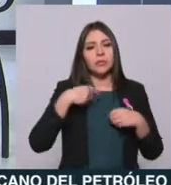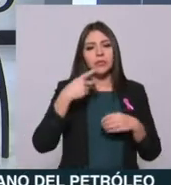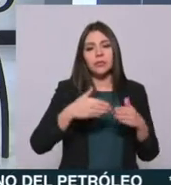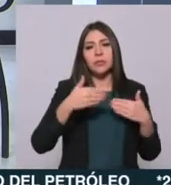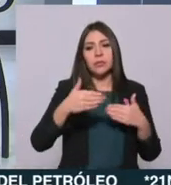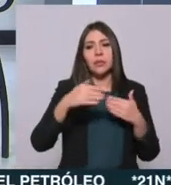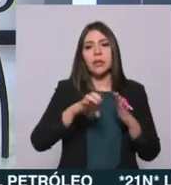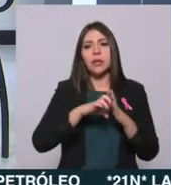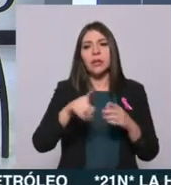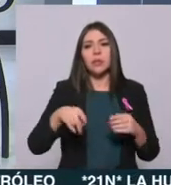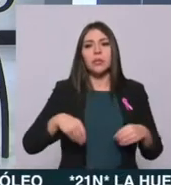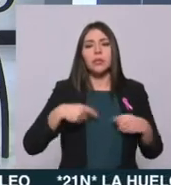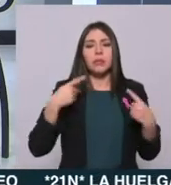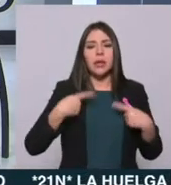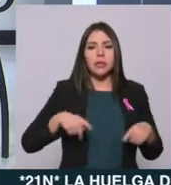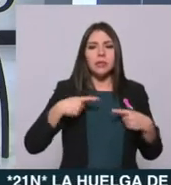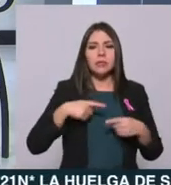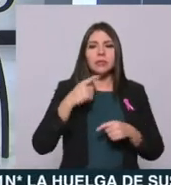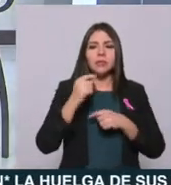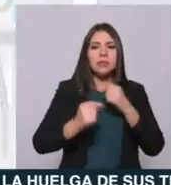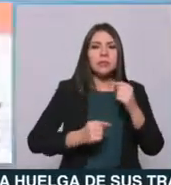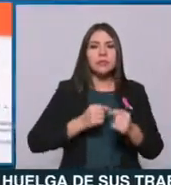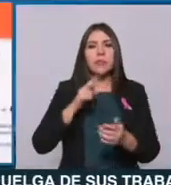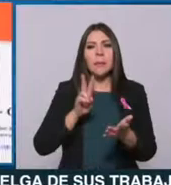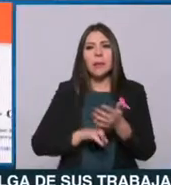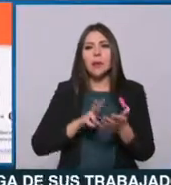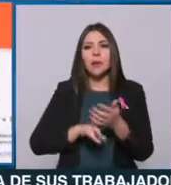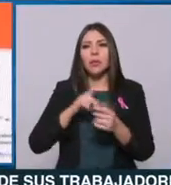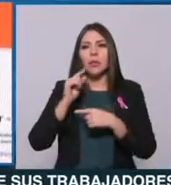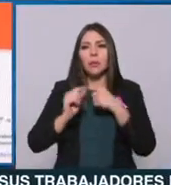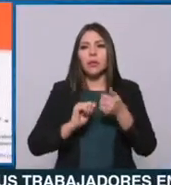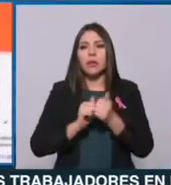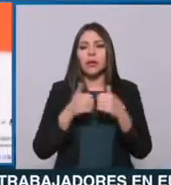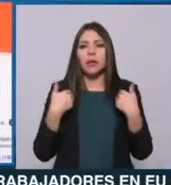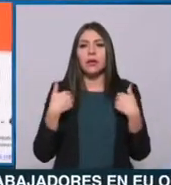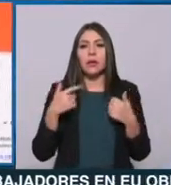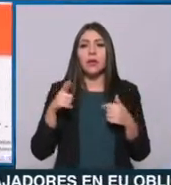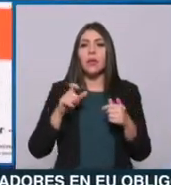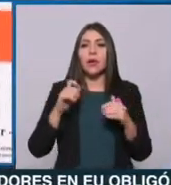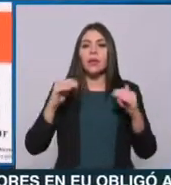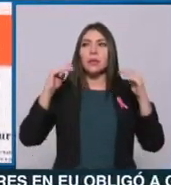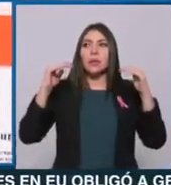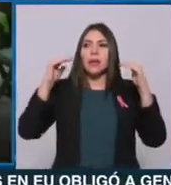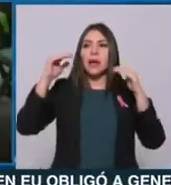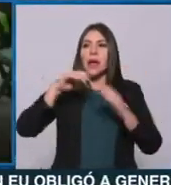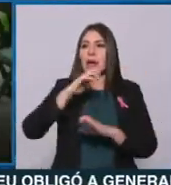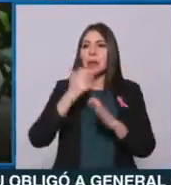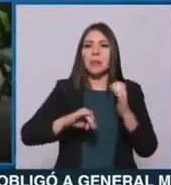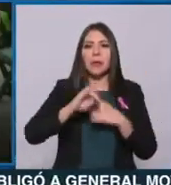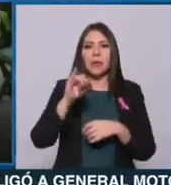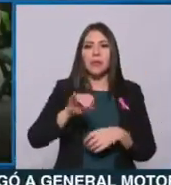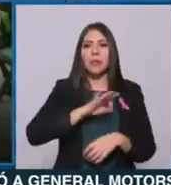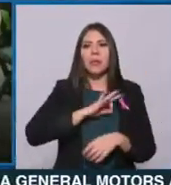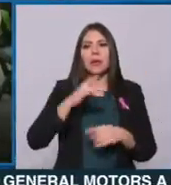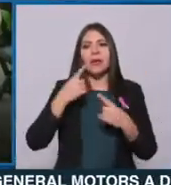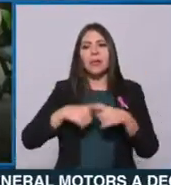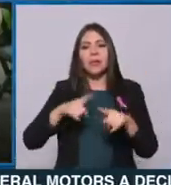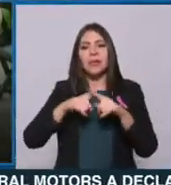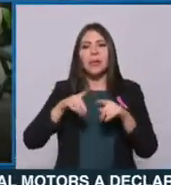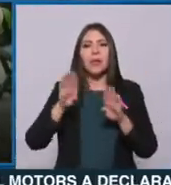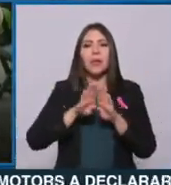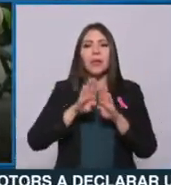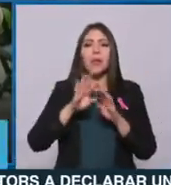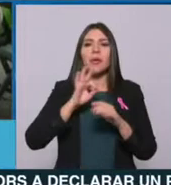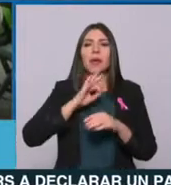persona con valores sólidos, vas a ir entendiendo que el crecimiento nunca acaba. O sea, realmente puedes ir creciendo en espiritualidad quizás,